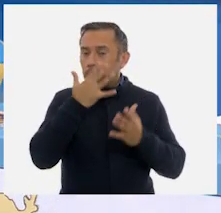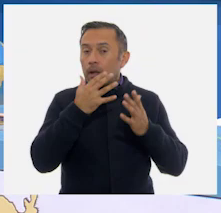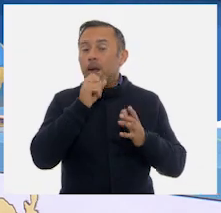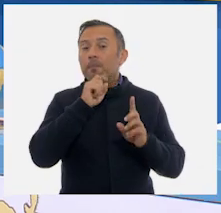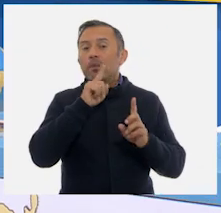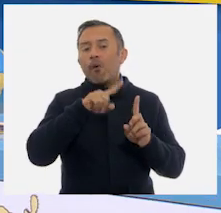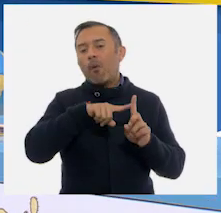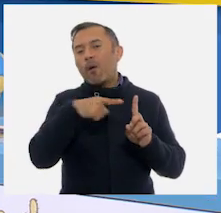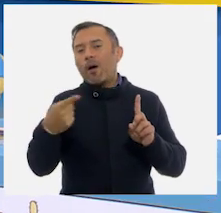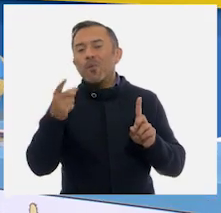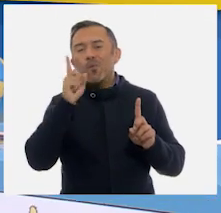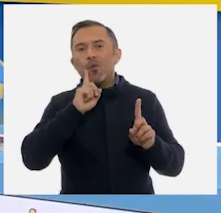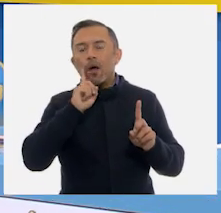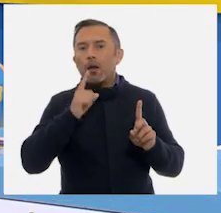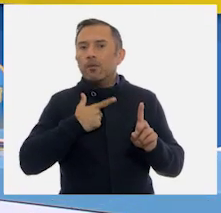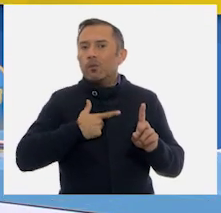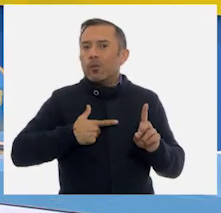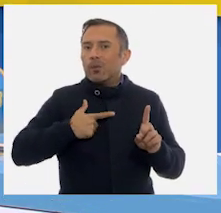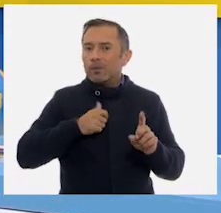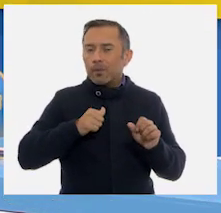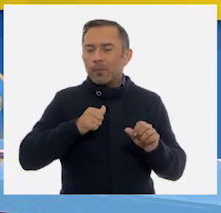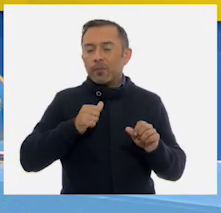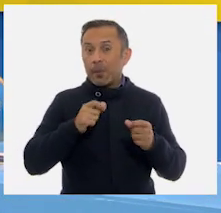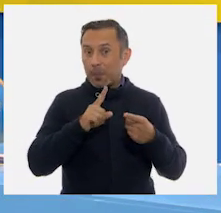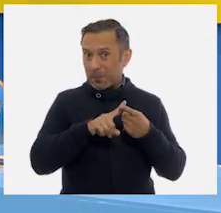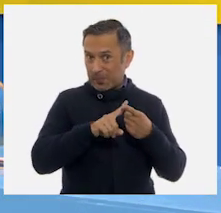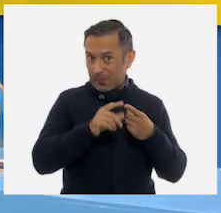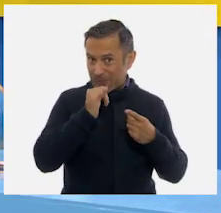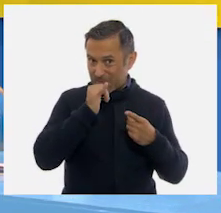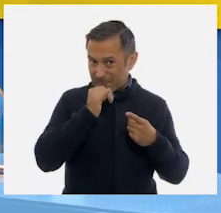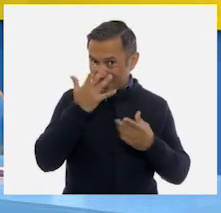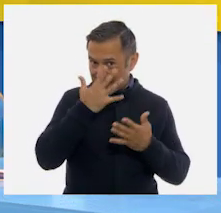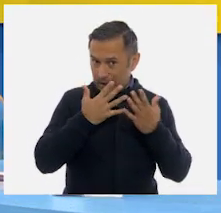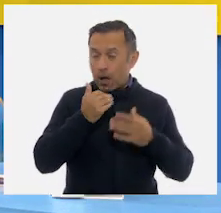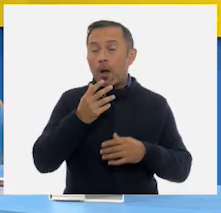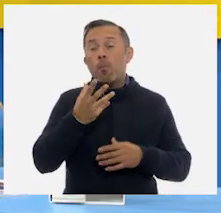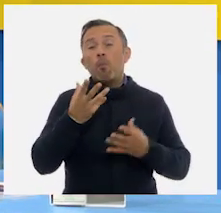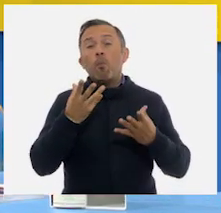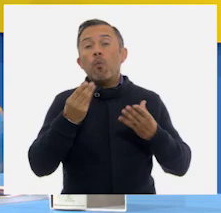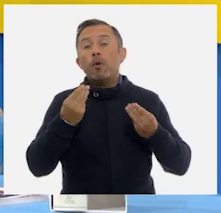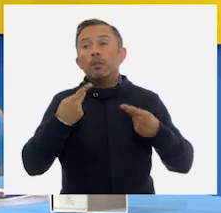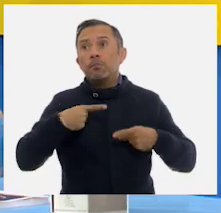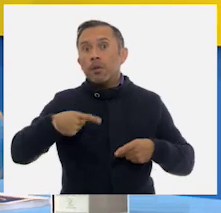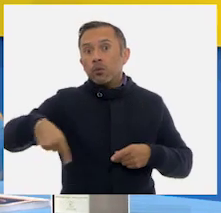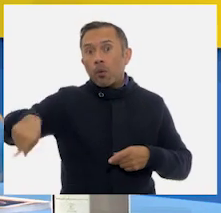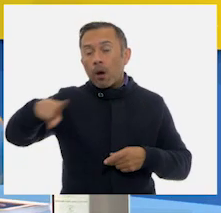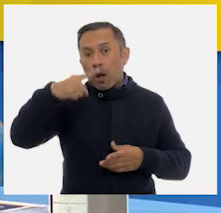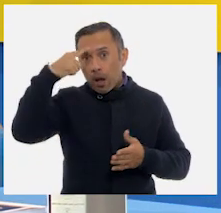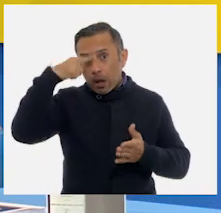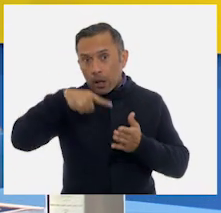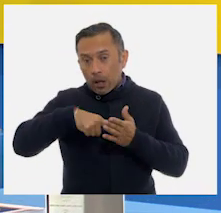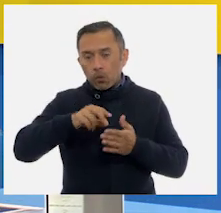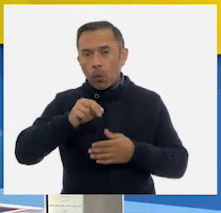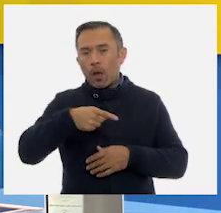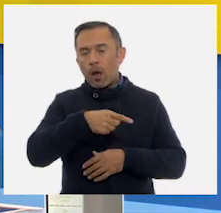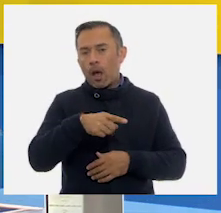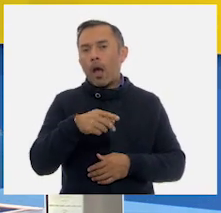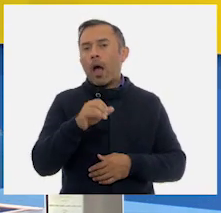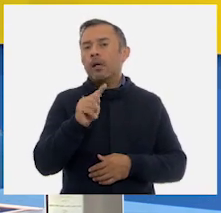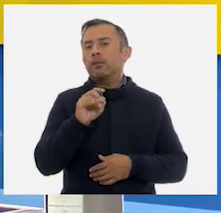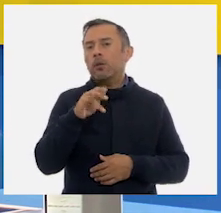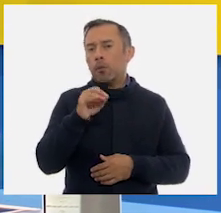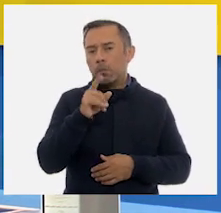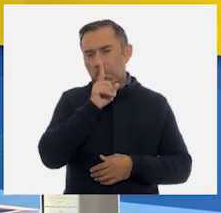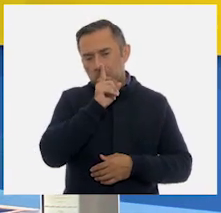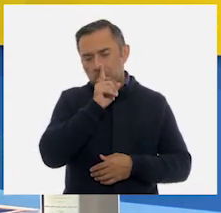mujeres. Respecto al primer punto, contrario a lo que muchas personas creen, Pancho Villa era abstemio y según dicen